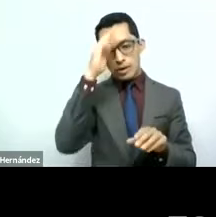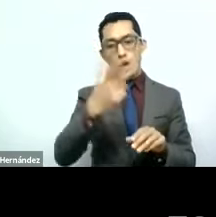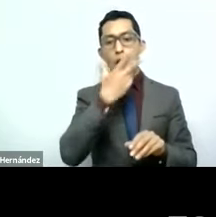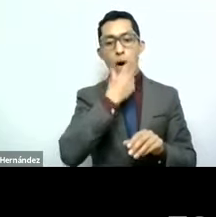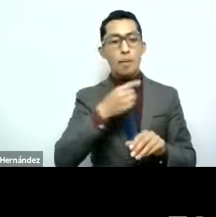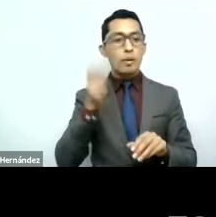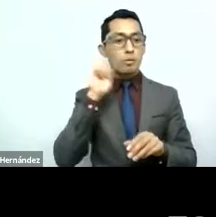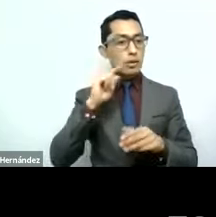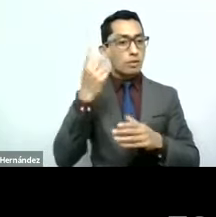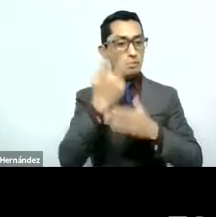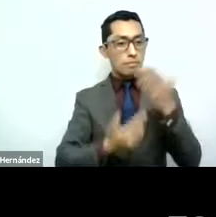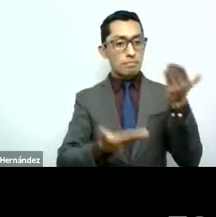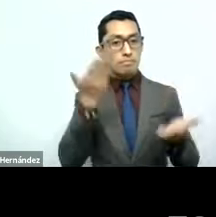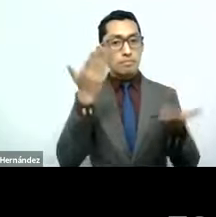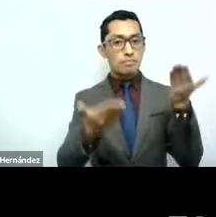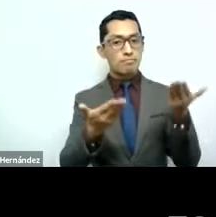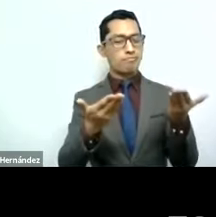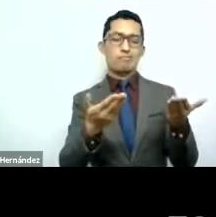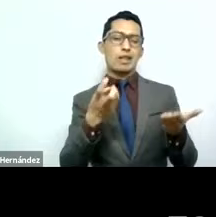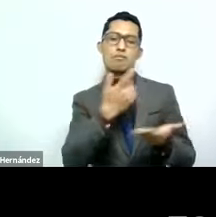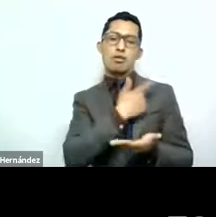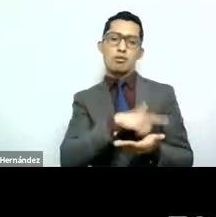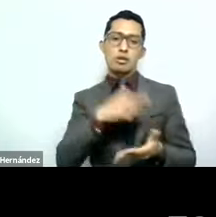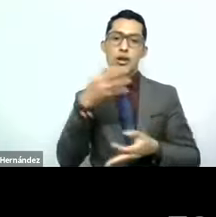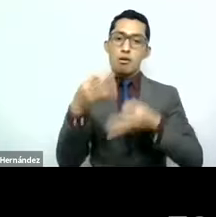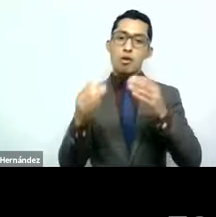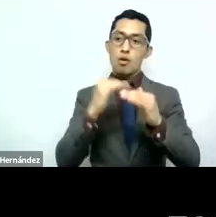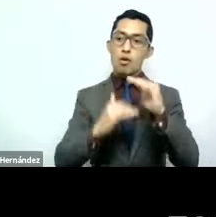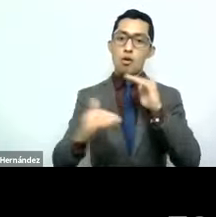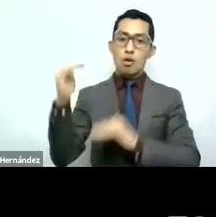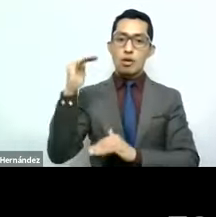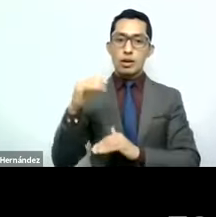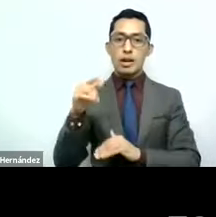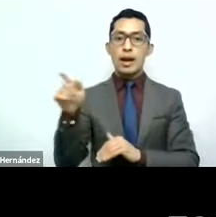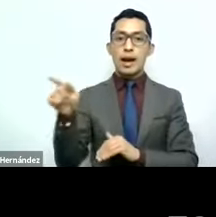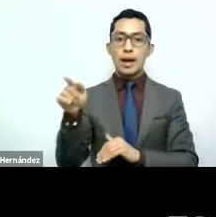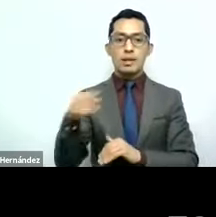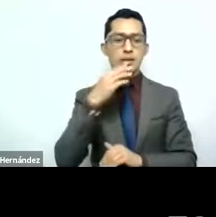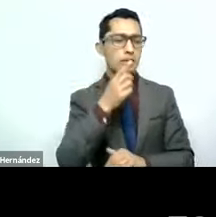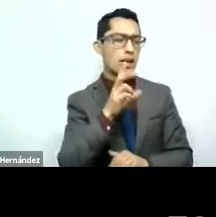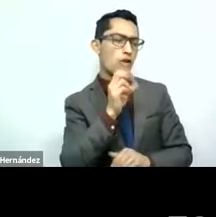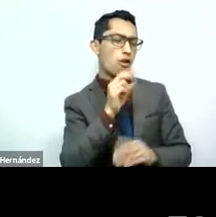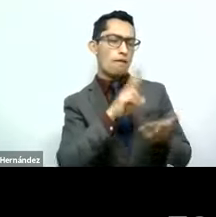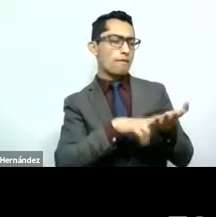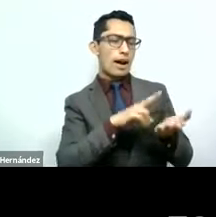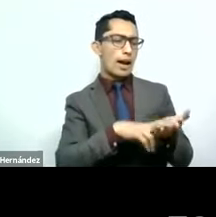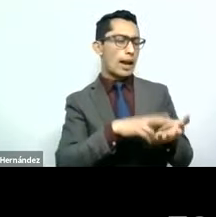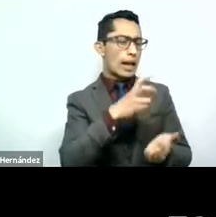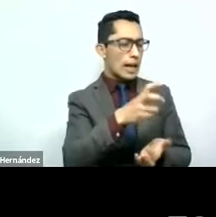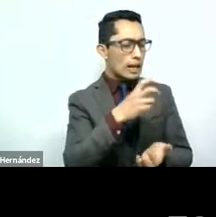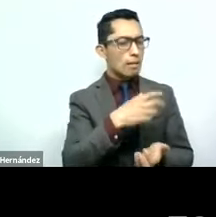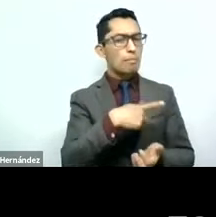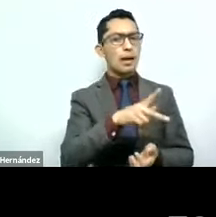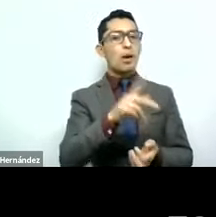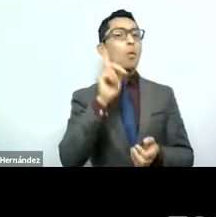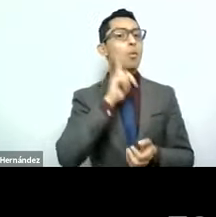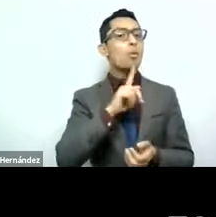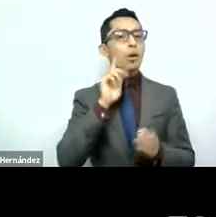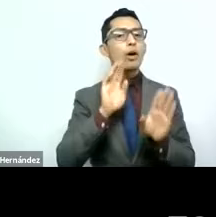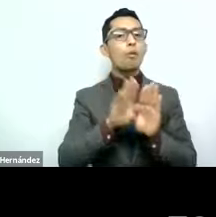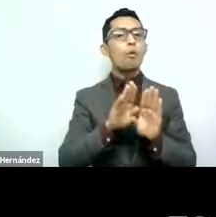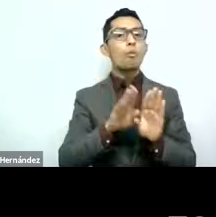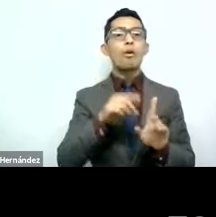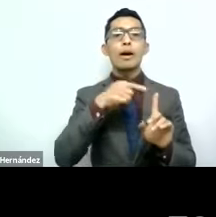género. La Corte evidentemente desestima este argumento, pero es interesante la forma en la que lo hace, porque nos